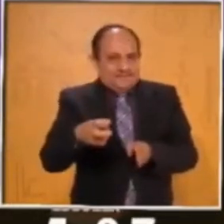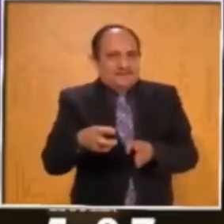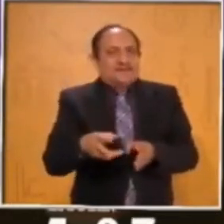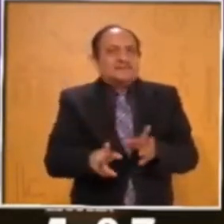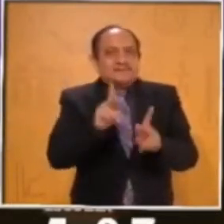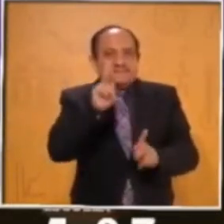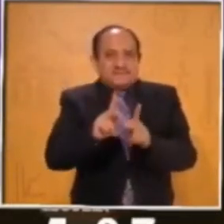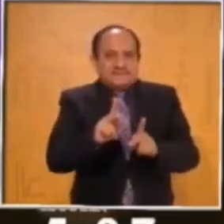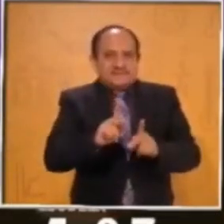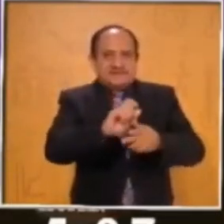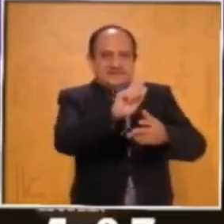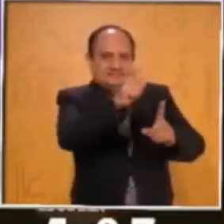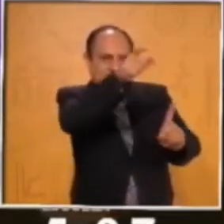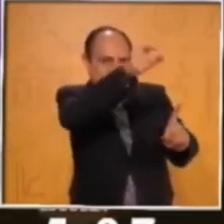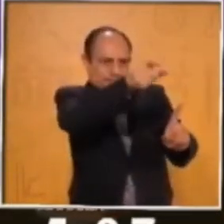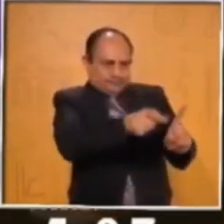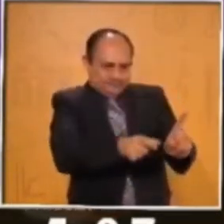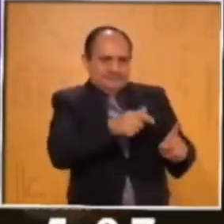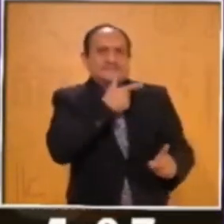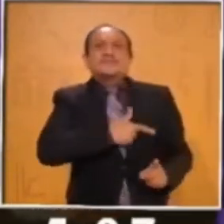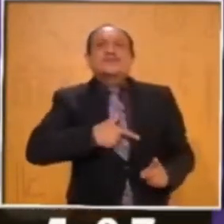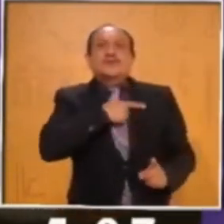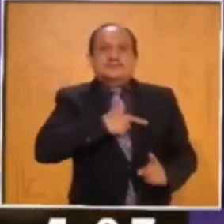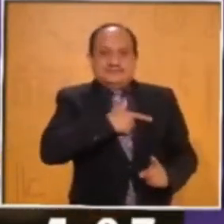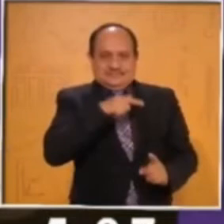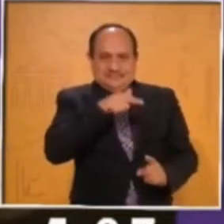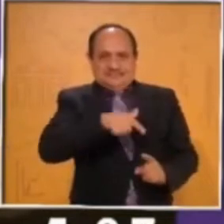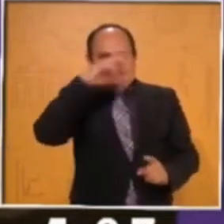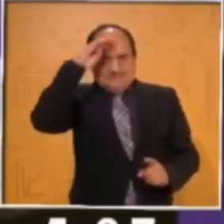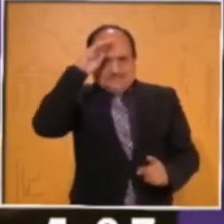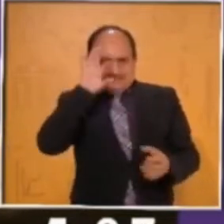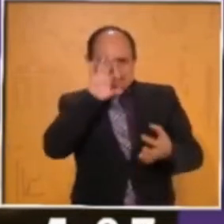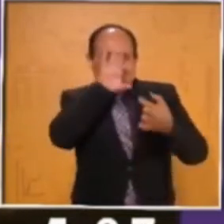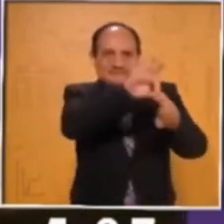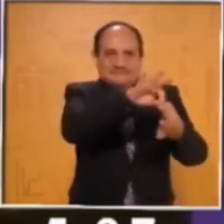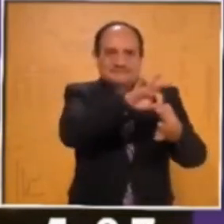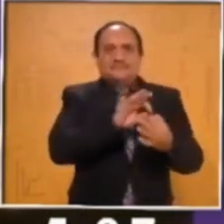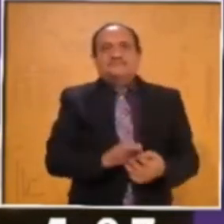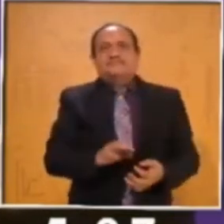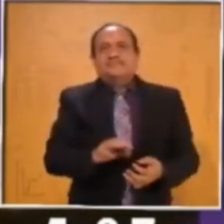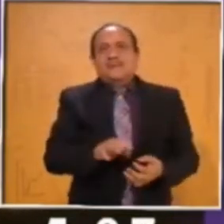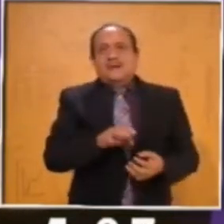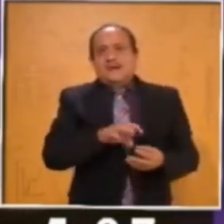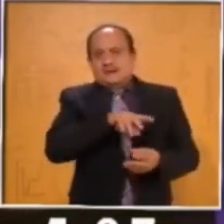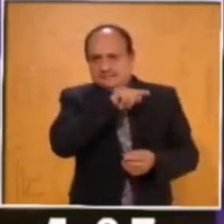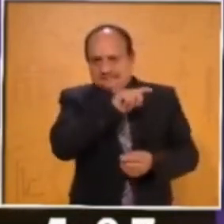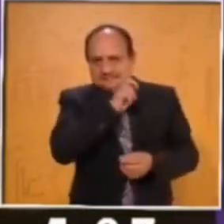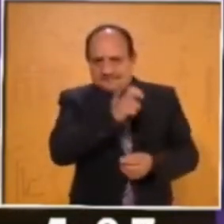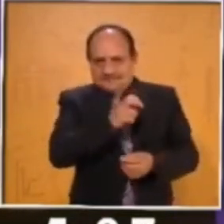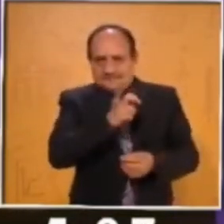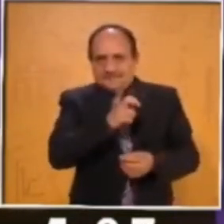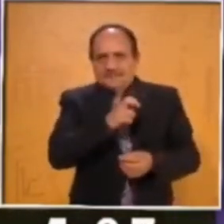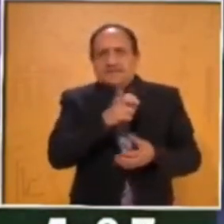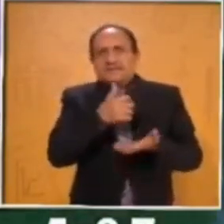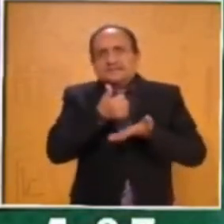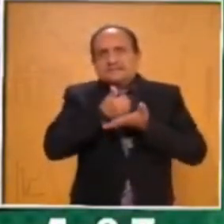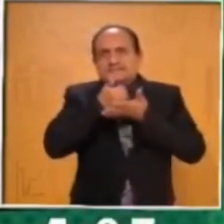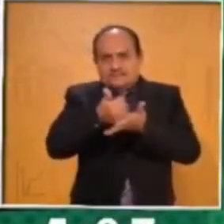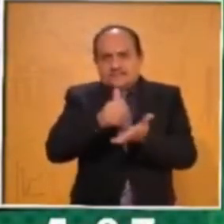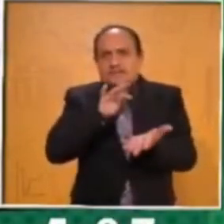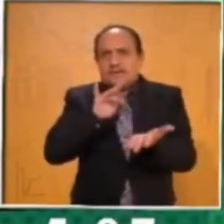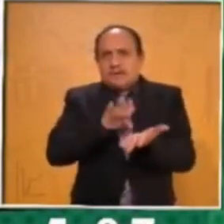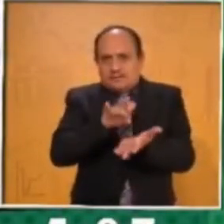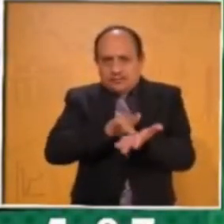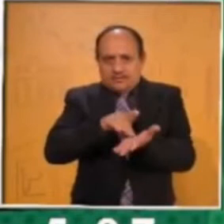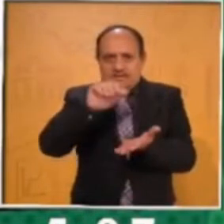de describir de los placeres y la forma de pensar. Y para todo esto nos vamos a ayudar con los